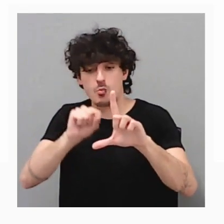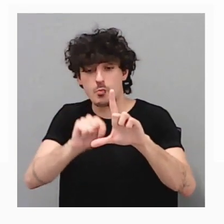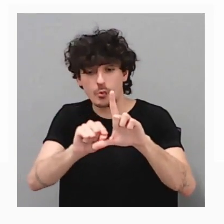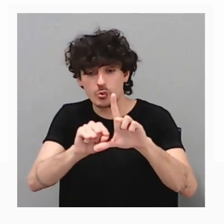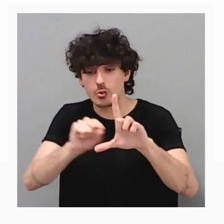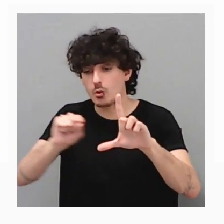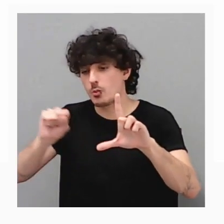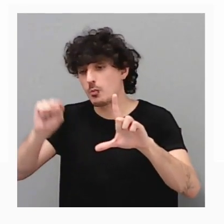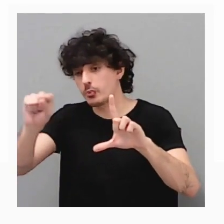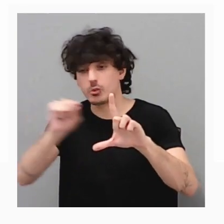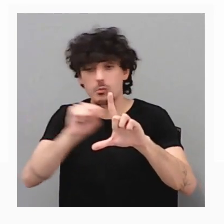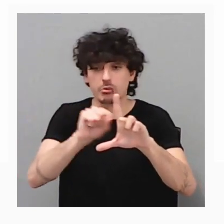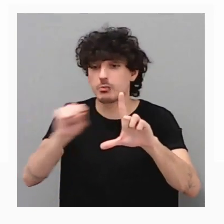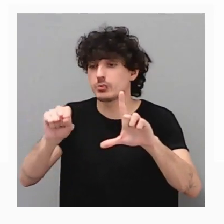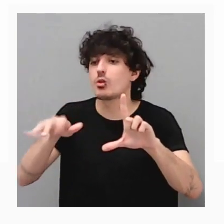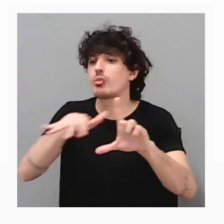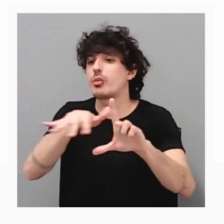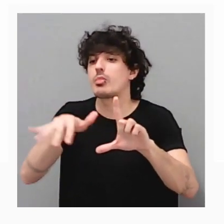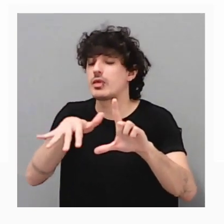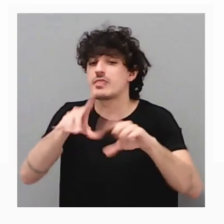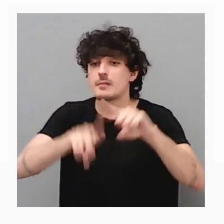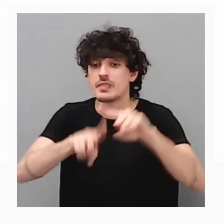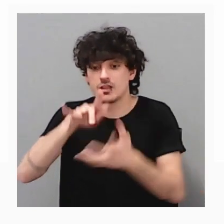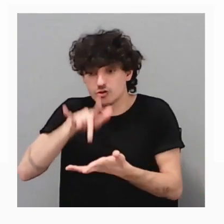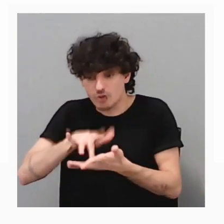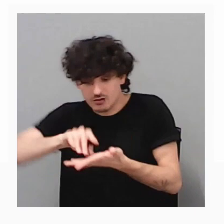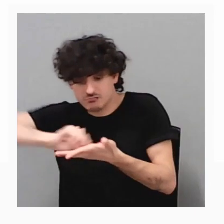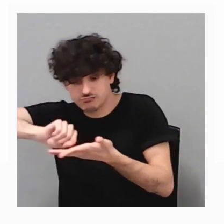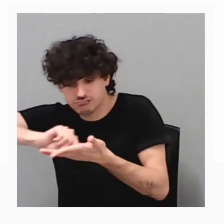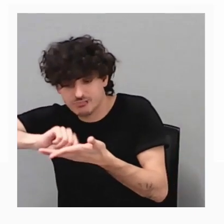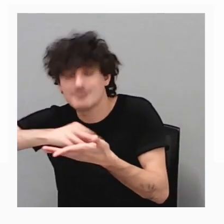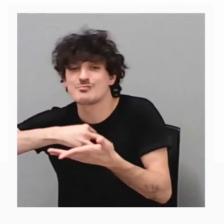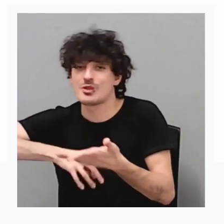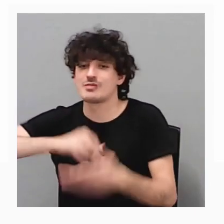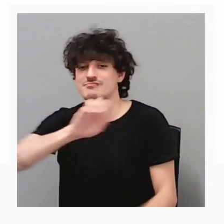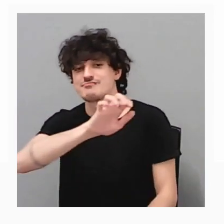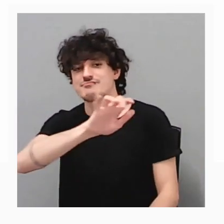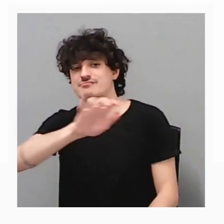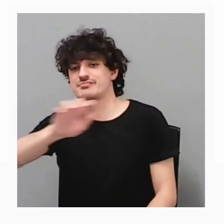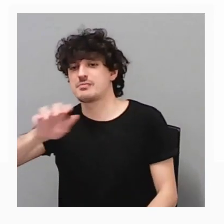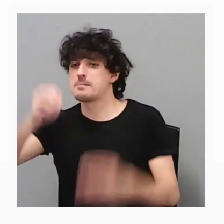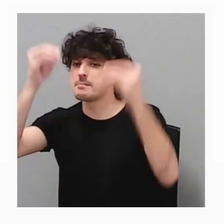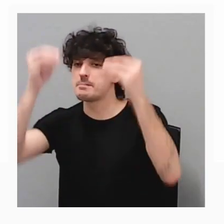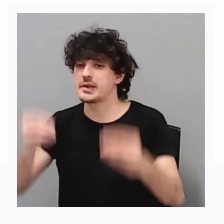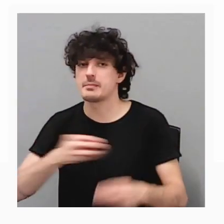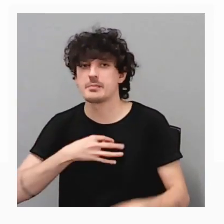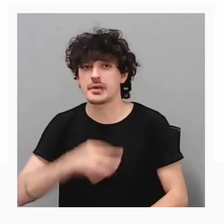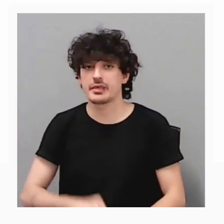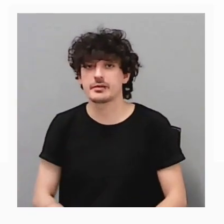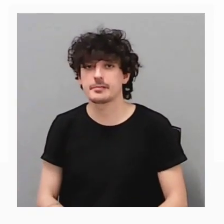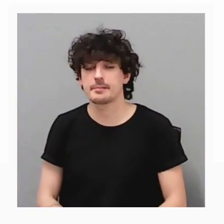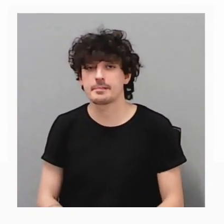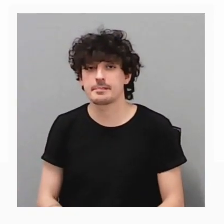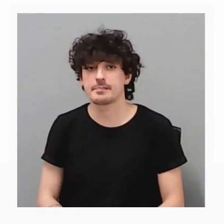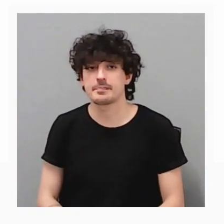izquierda, a la derecha, para cuando fueran a escribir, puedan escribir las letras como tienen que ser escritas. ¿Vale? ¿Dónde